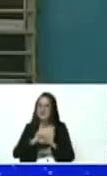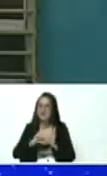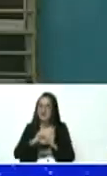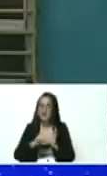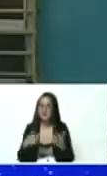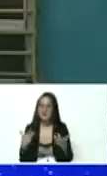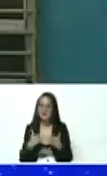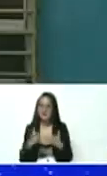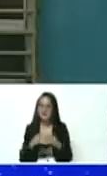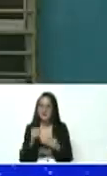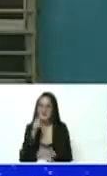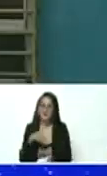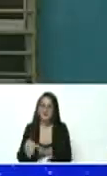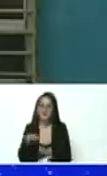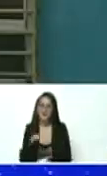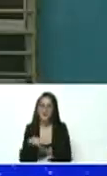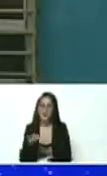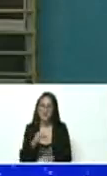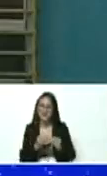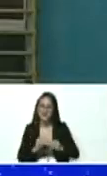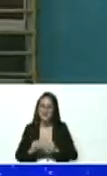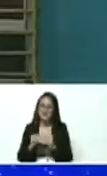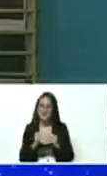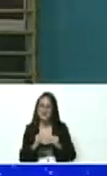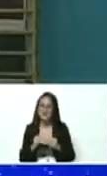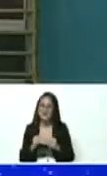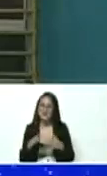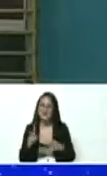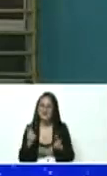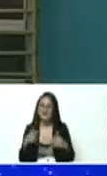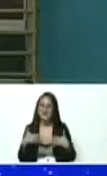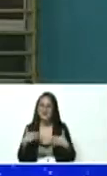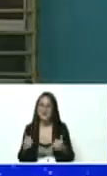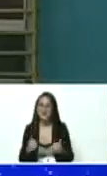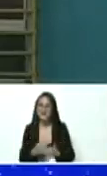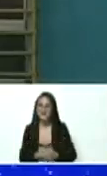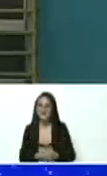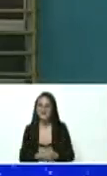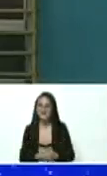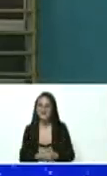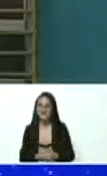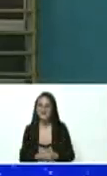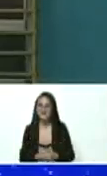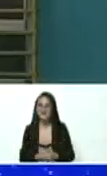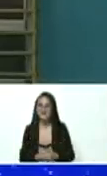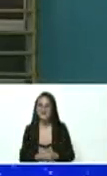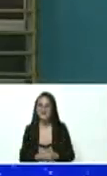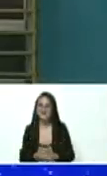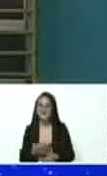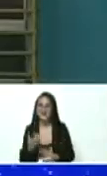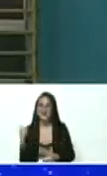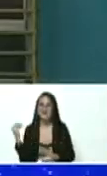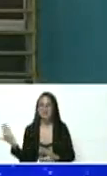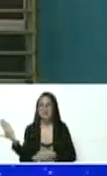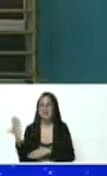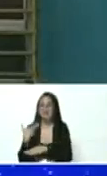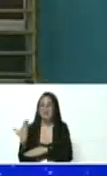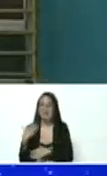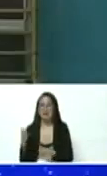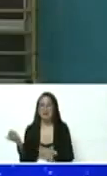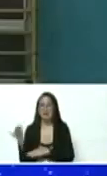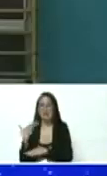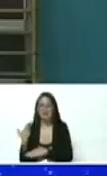guerra de todo el pueblo para recuperar las instalaciones de salud. Porque hay que ver cuánto daño nos han hecho las sanciones. Y